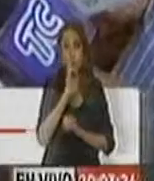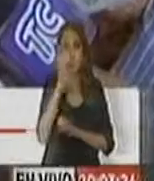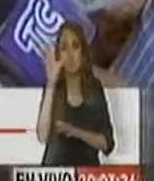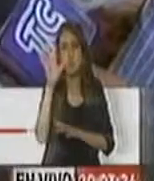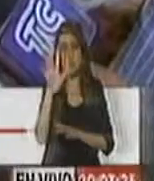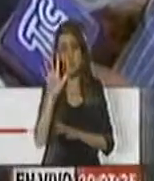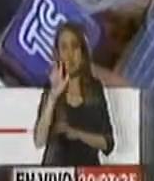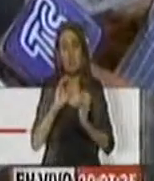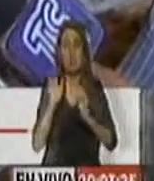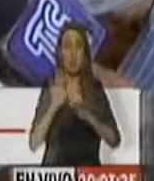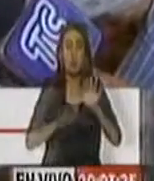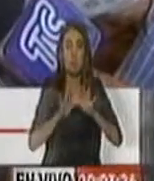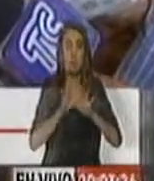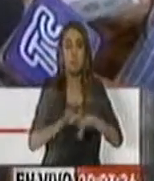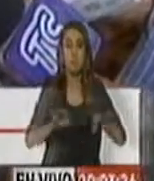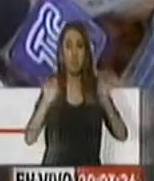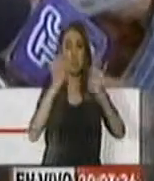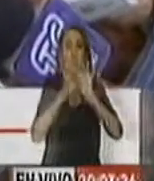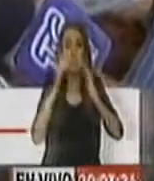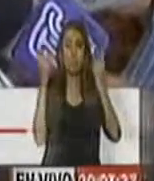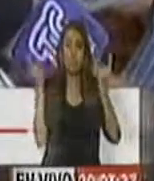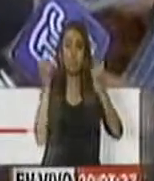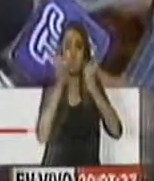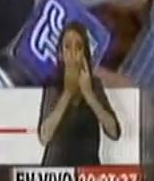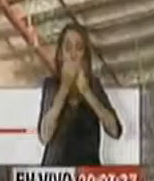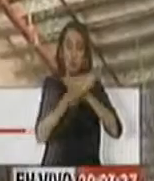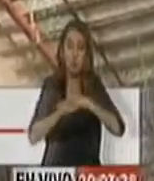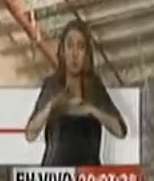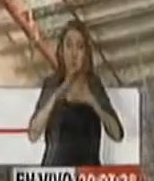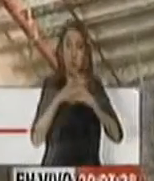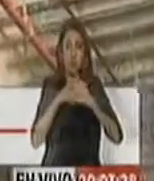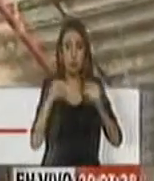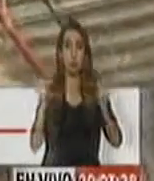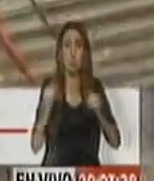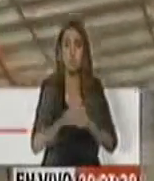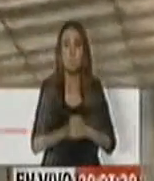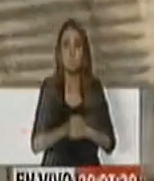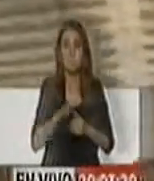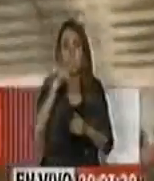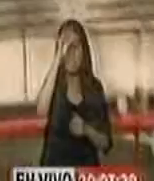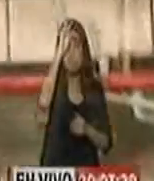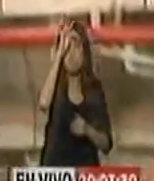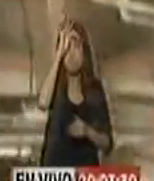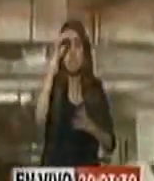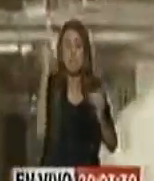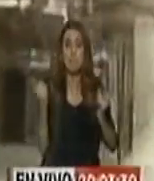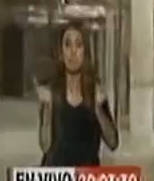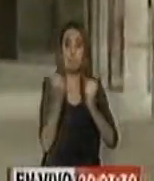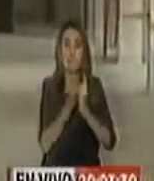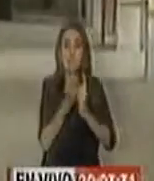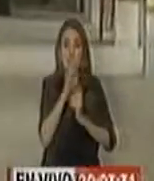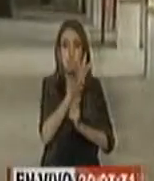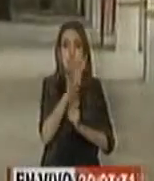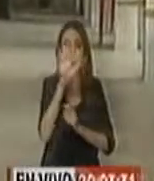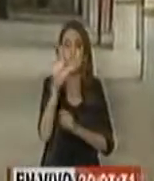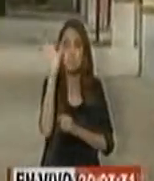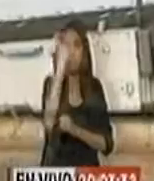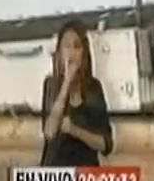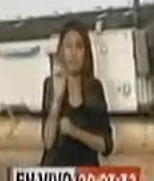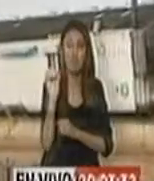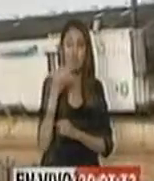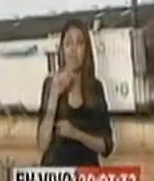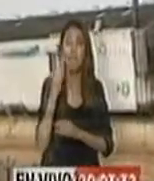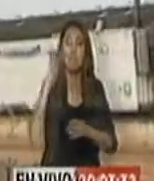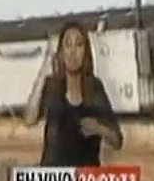que seguir revisando, pero insisto, lo importante es que vamos a encontrar la solución. Al momento el hospital se encuentra en un avance del 45%.